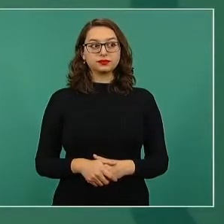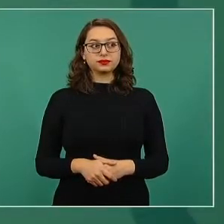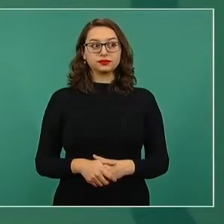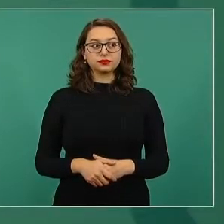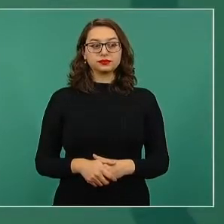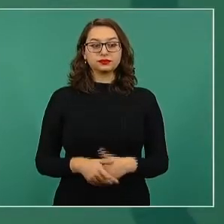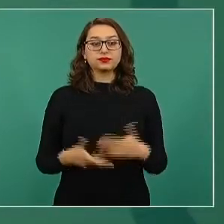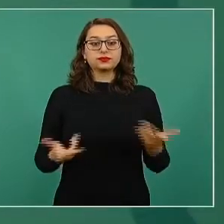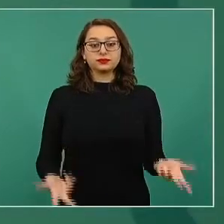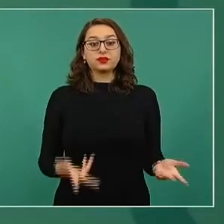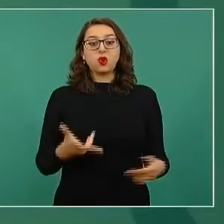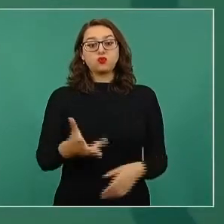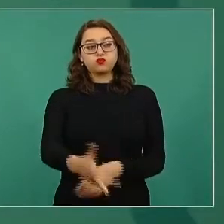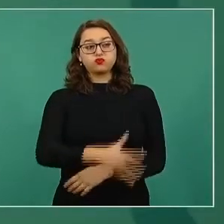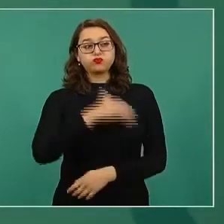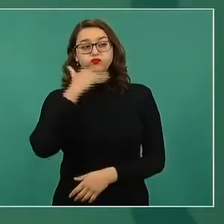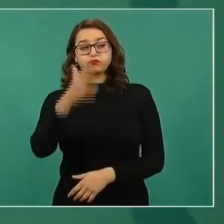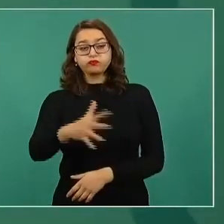de corrupción,